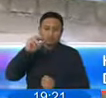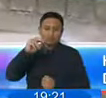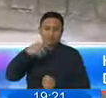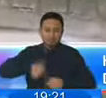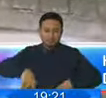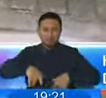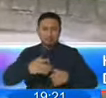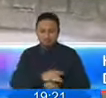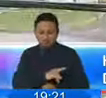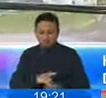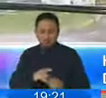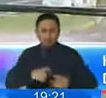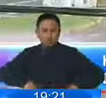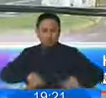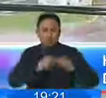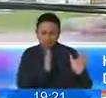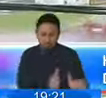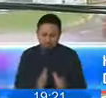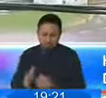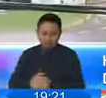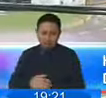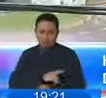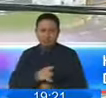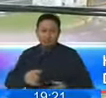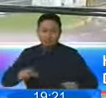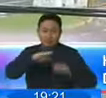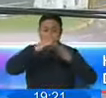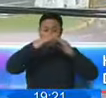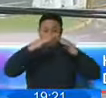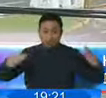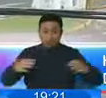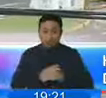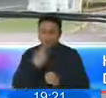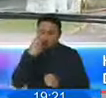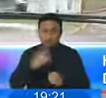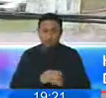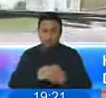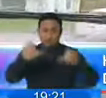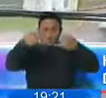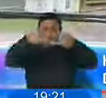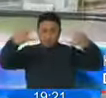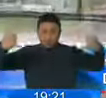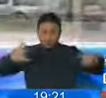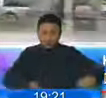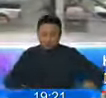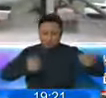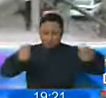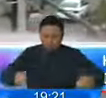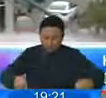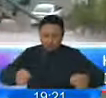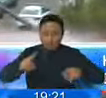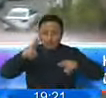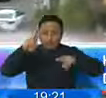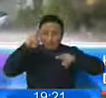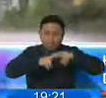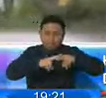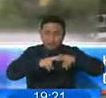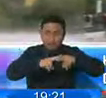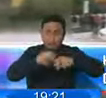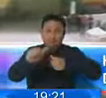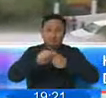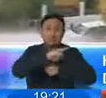que ocupaban espacio. Cuando tomó una hoja de zinc, sin percatarse, hizo contacto con los cables de alta tensión que pasan a escasos